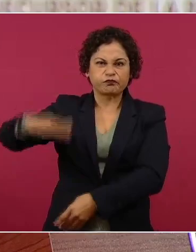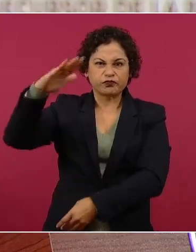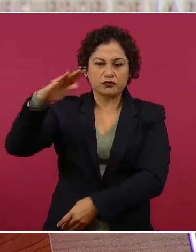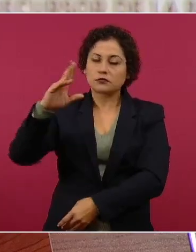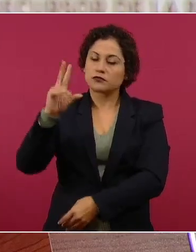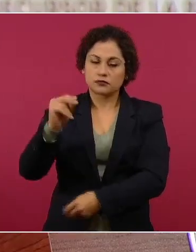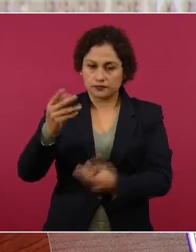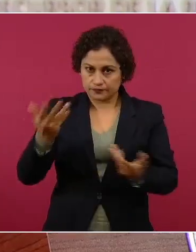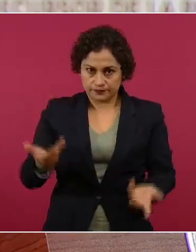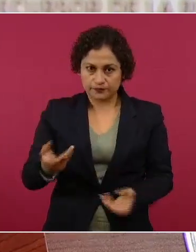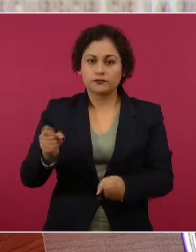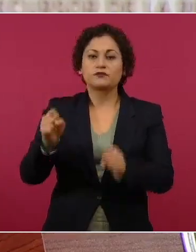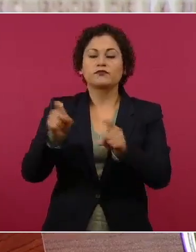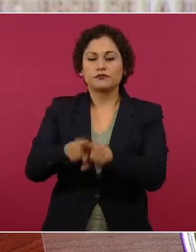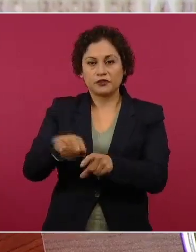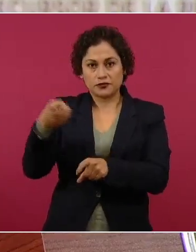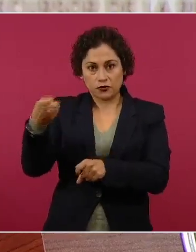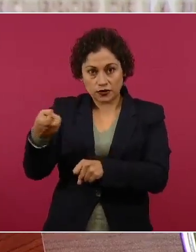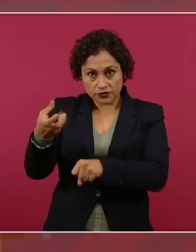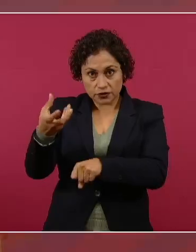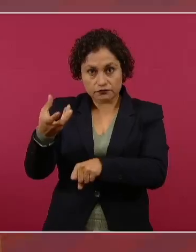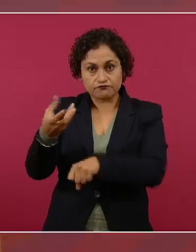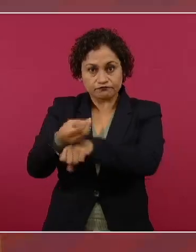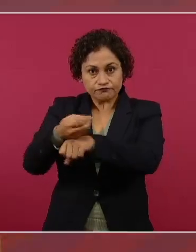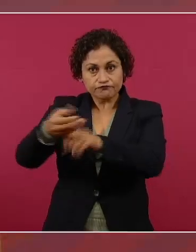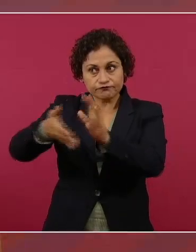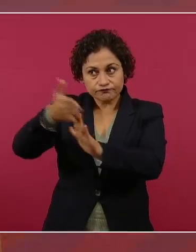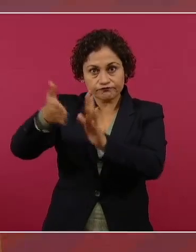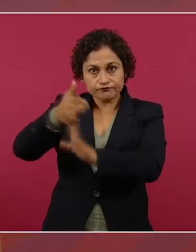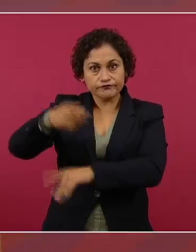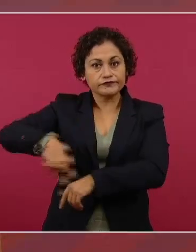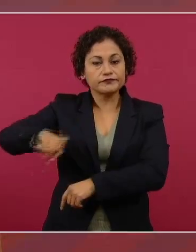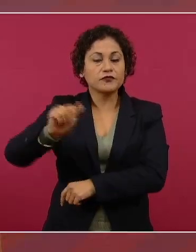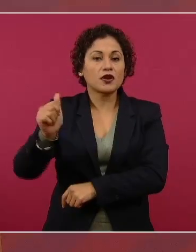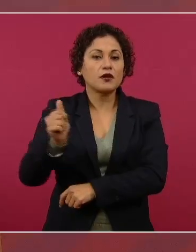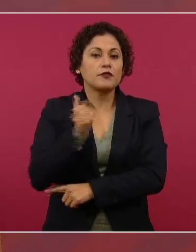se aproveche, porque iba a quedar